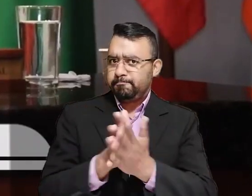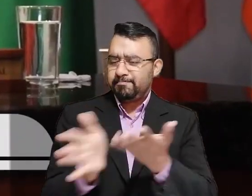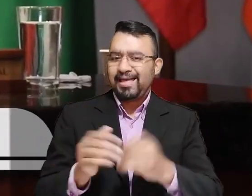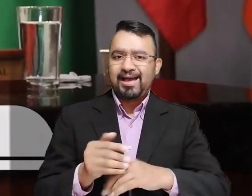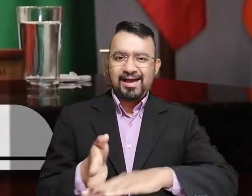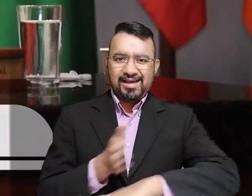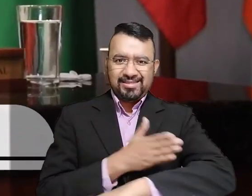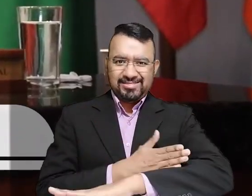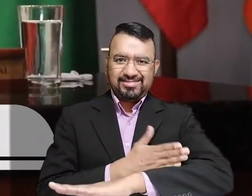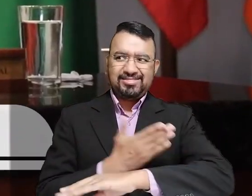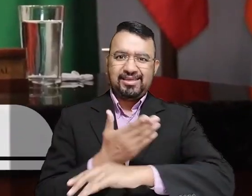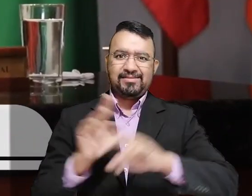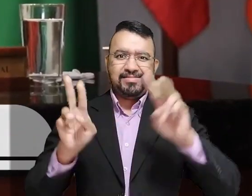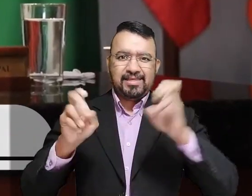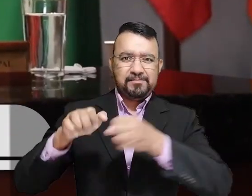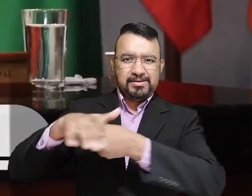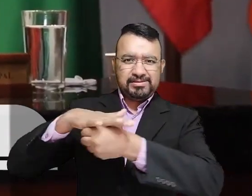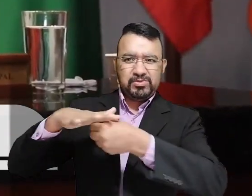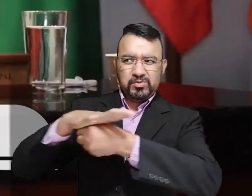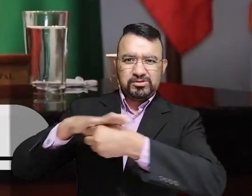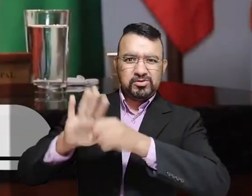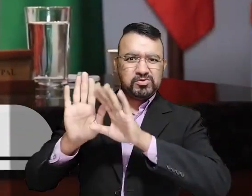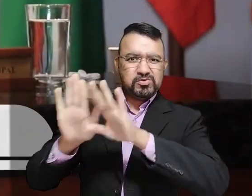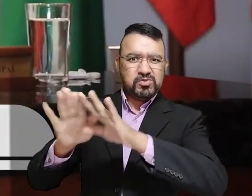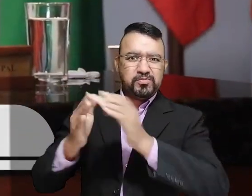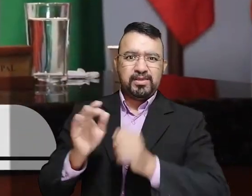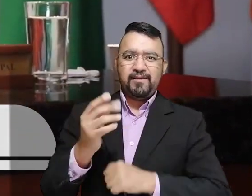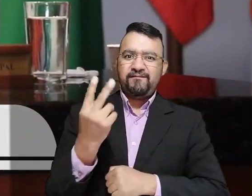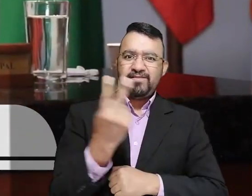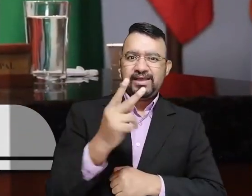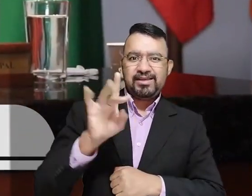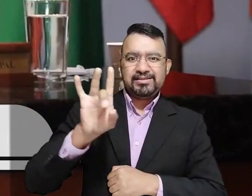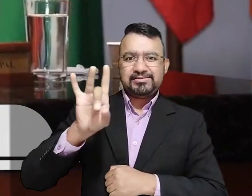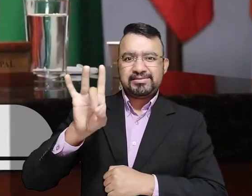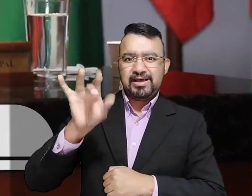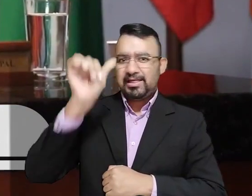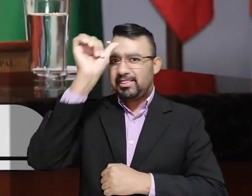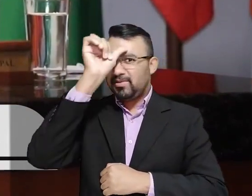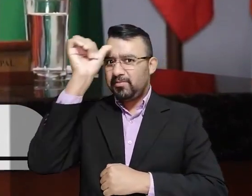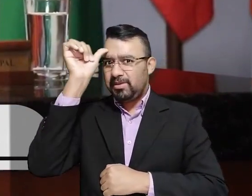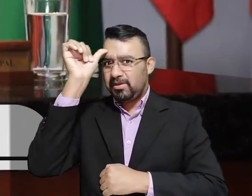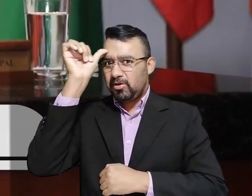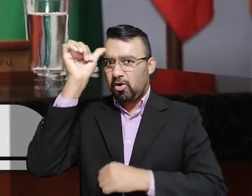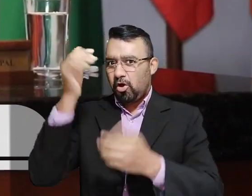quiero aclarar mi posición frente